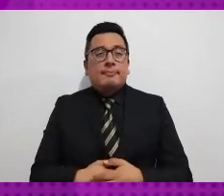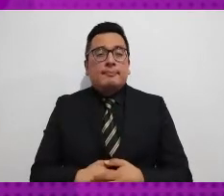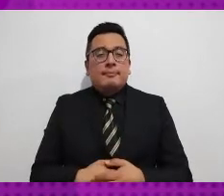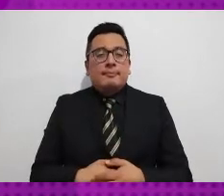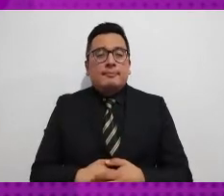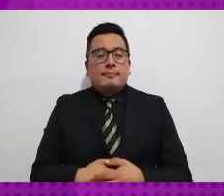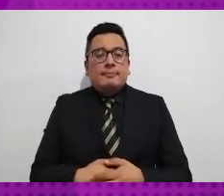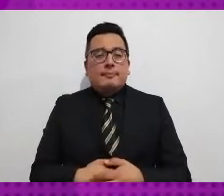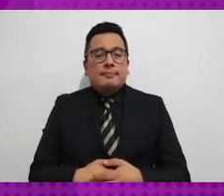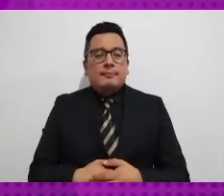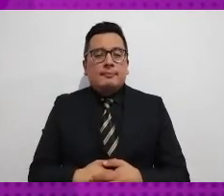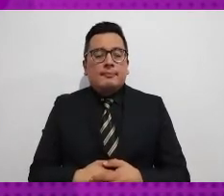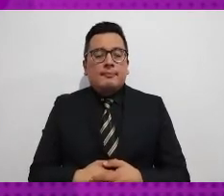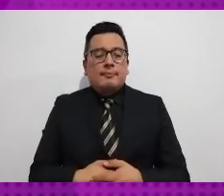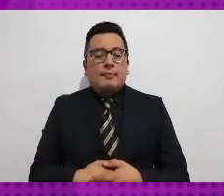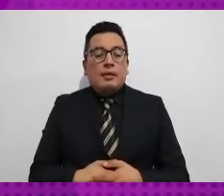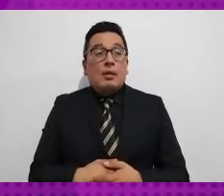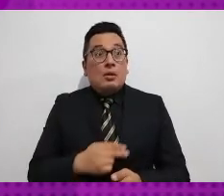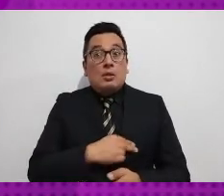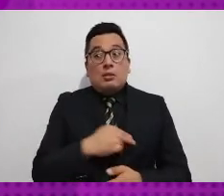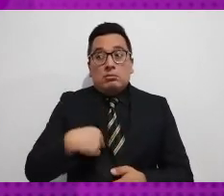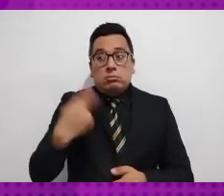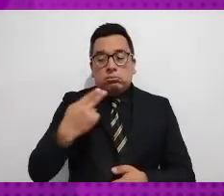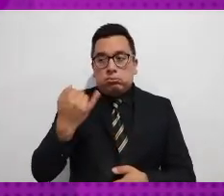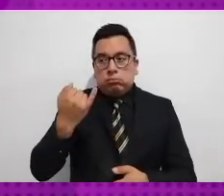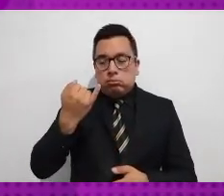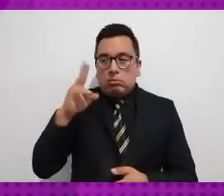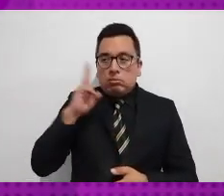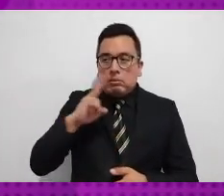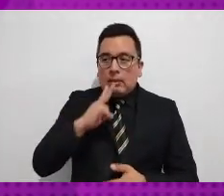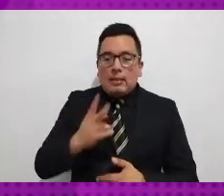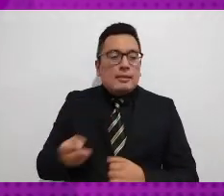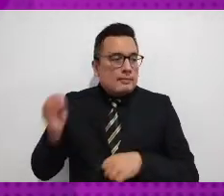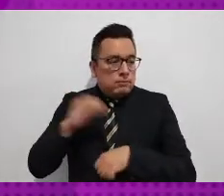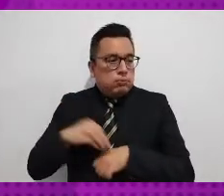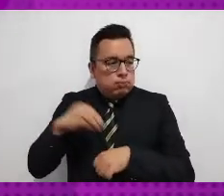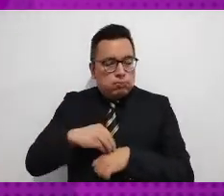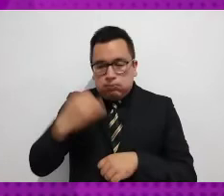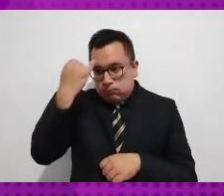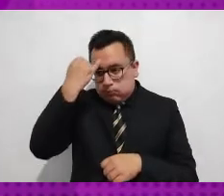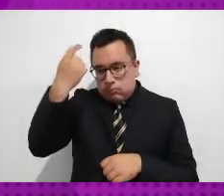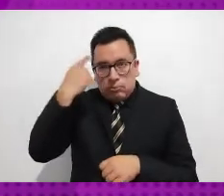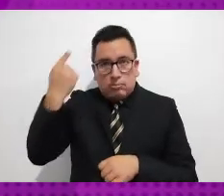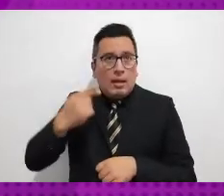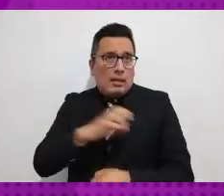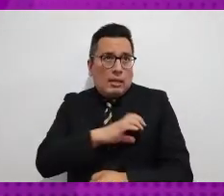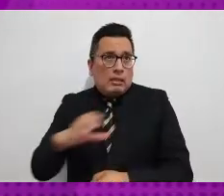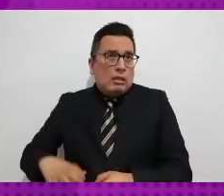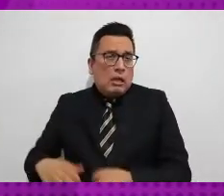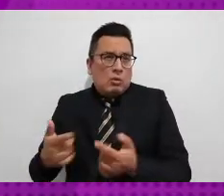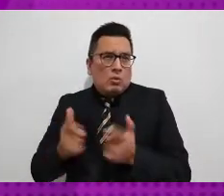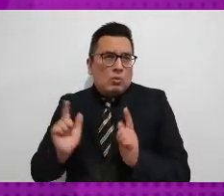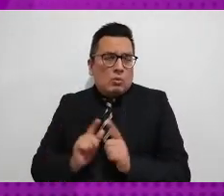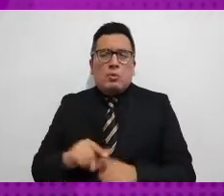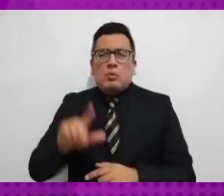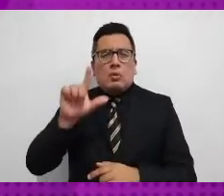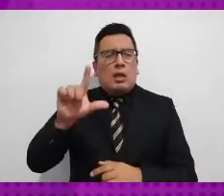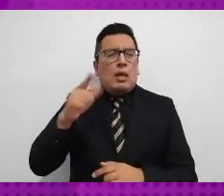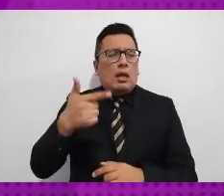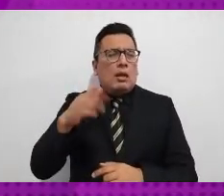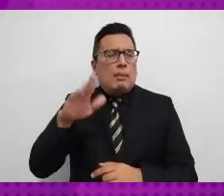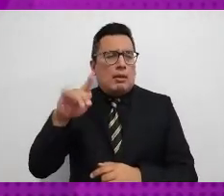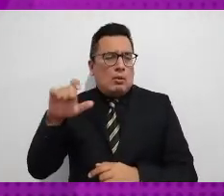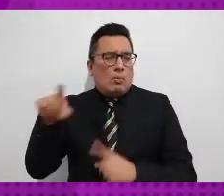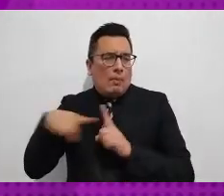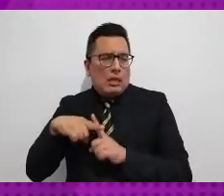promover las candidaturas de personas de la diversidad sexual y de otros grupos vulnerables. Eso es una cuestión que pasa por el Congreso en un